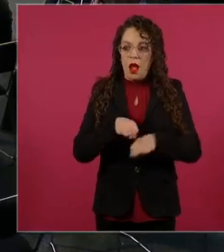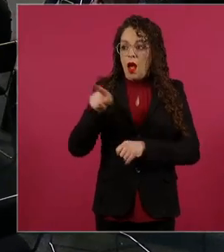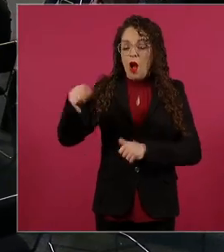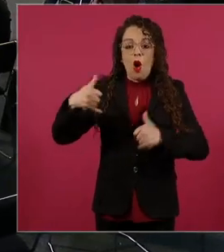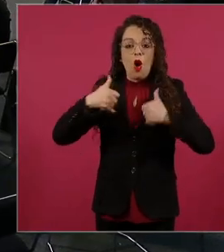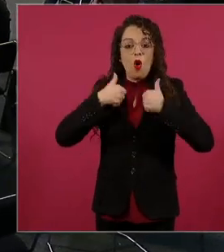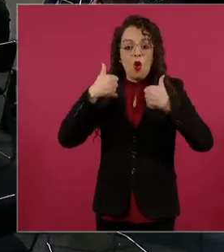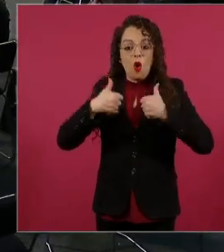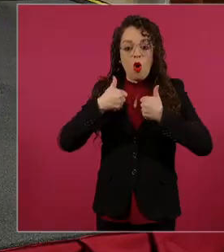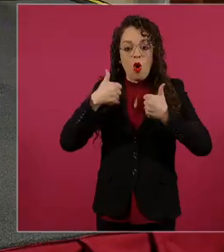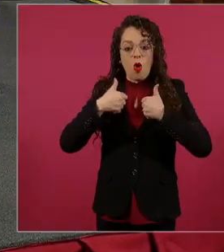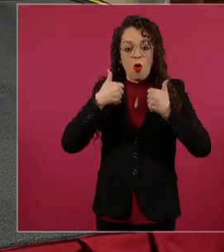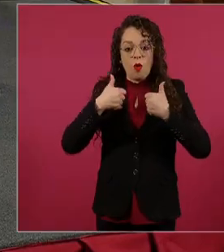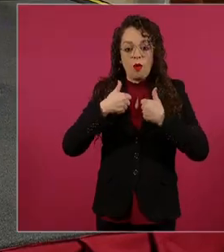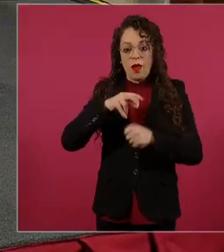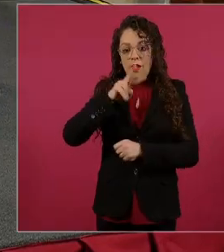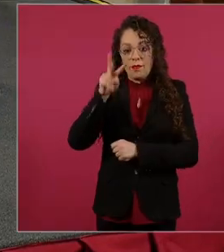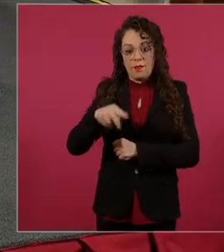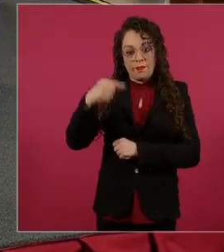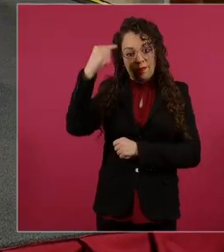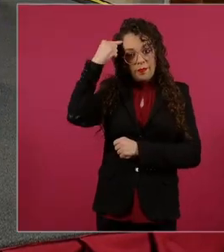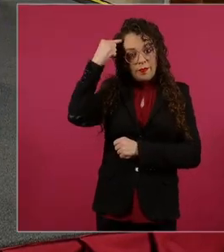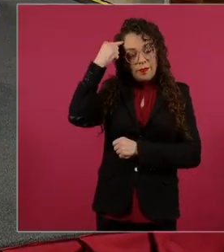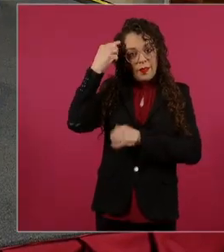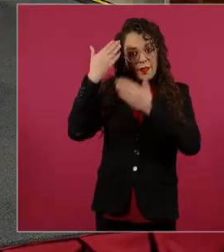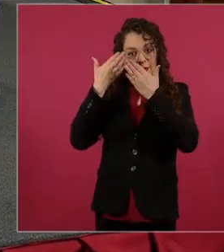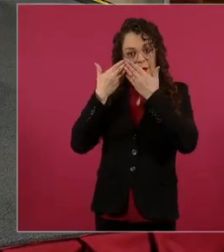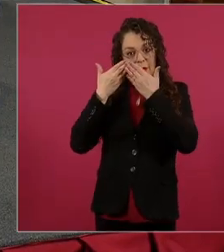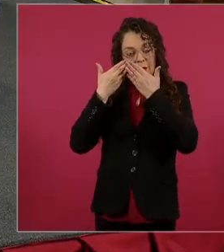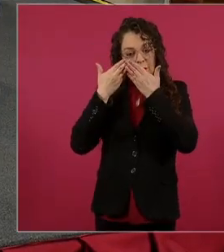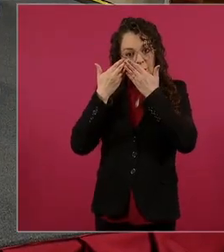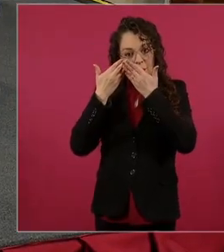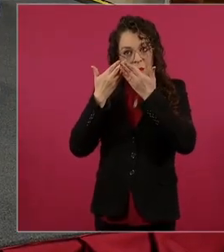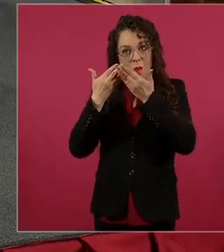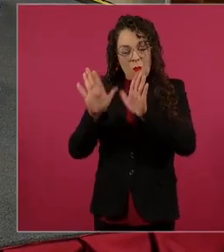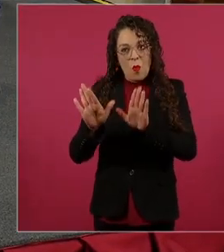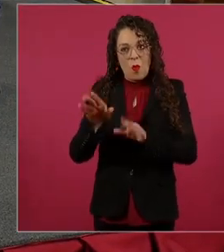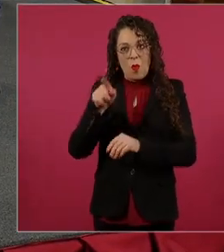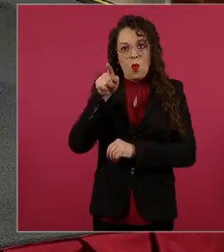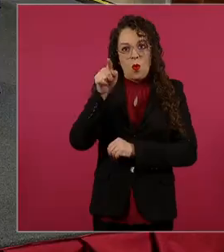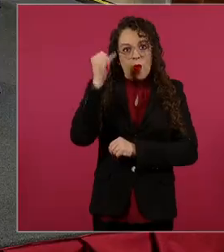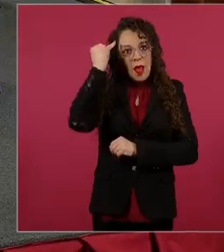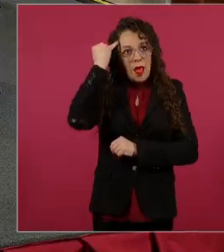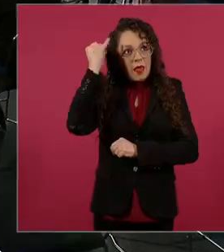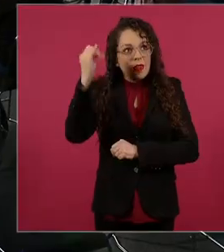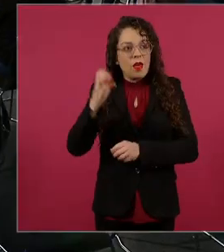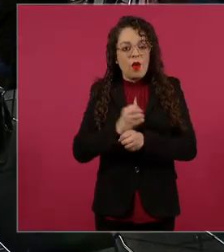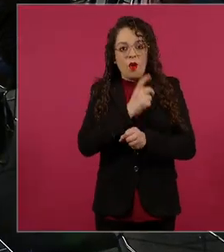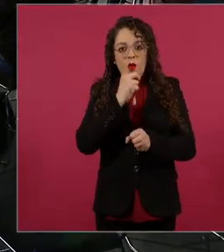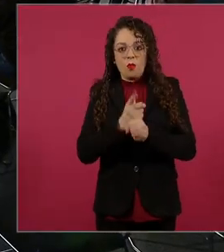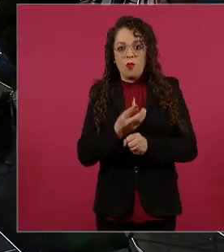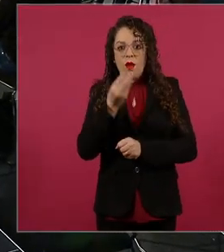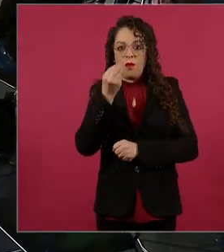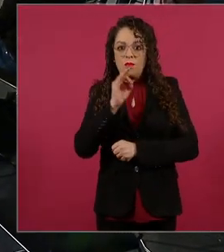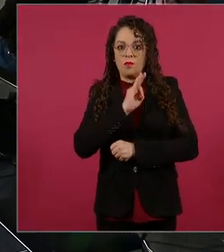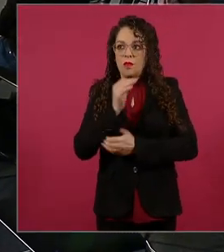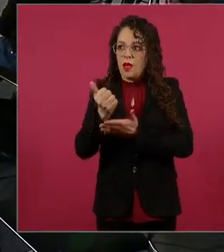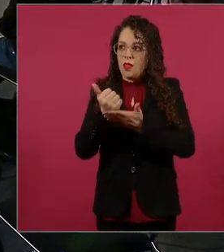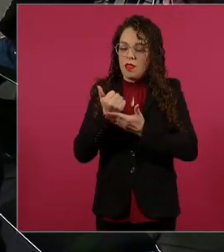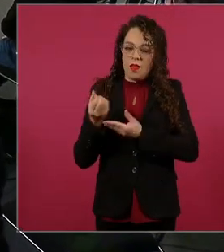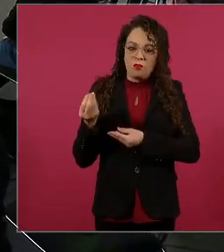un mundo por delante, tienen muchas posibilidades de aportar lo que